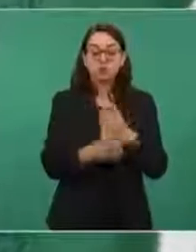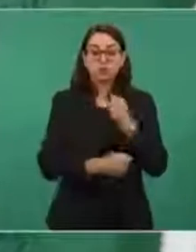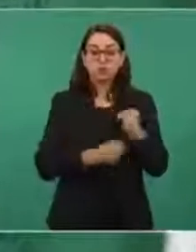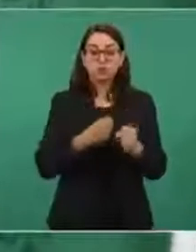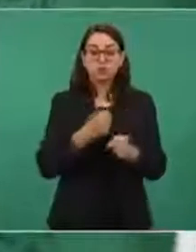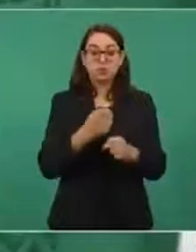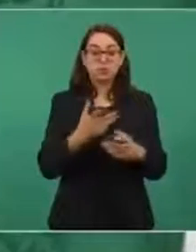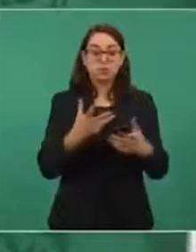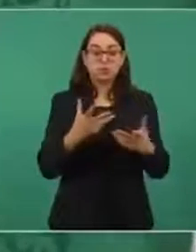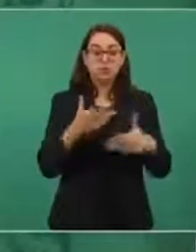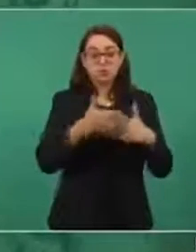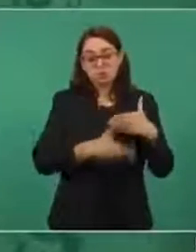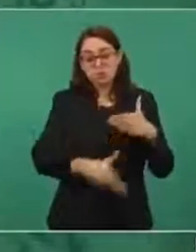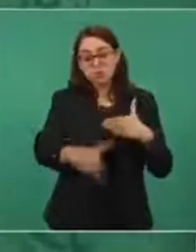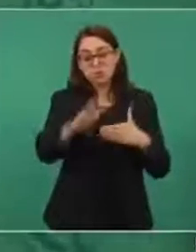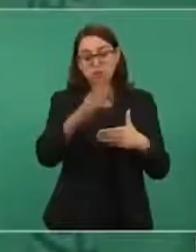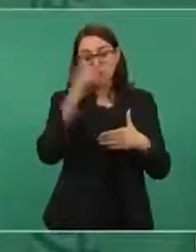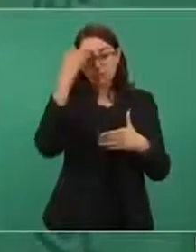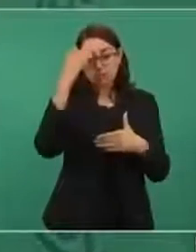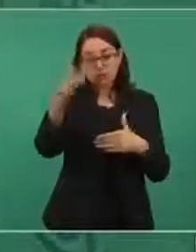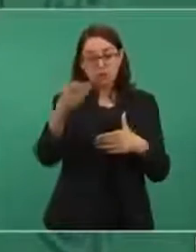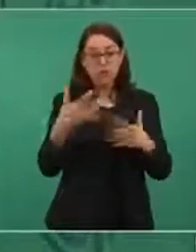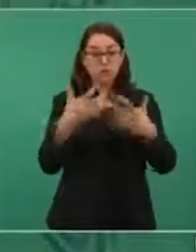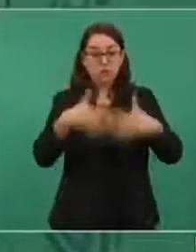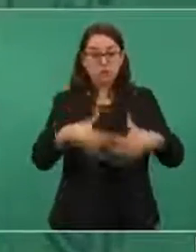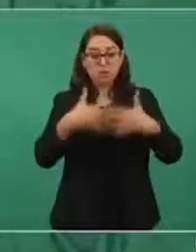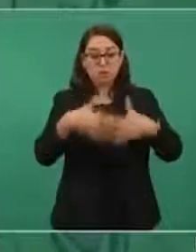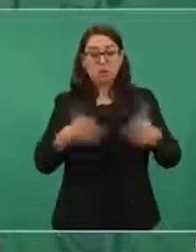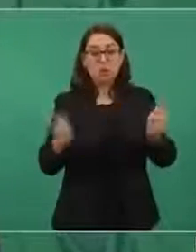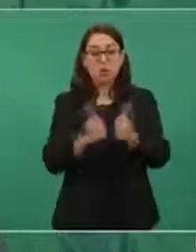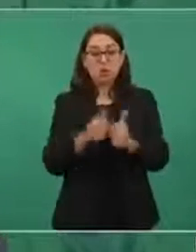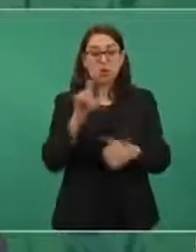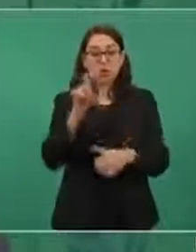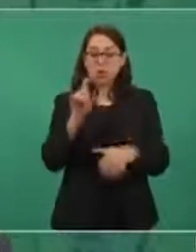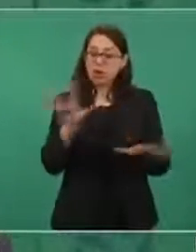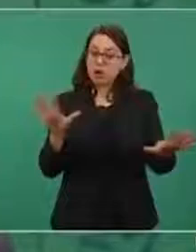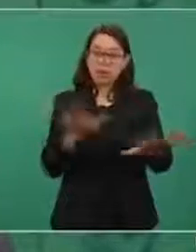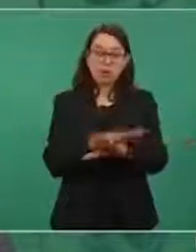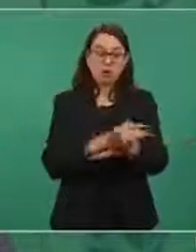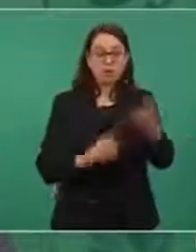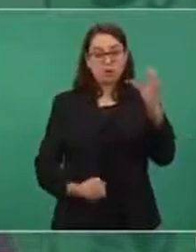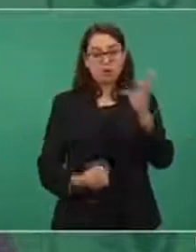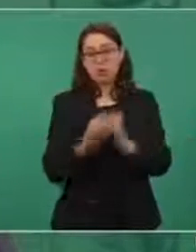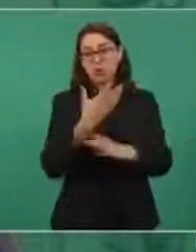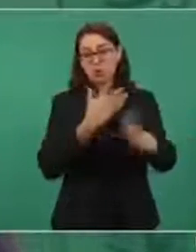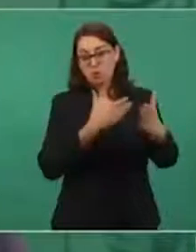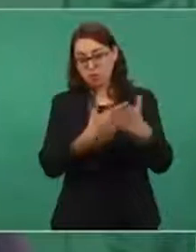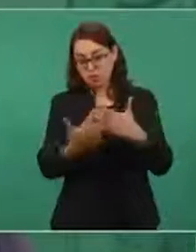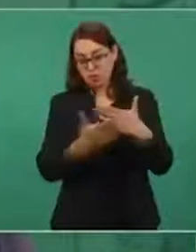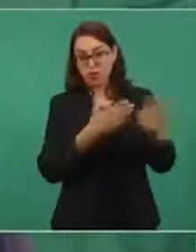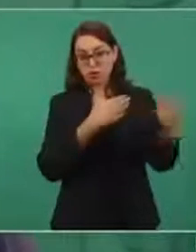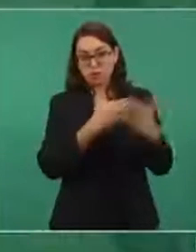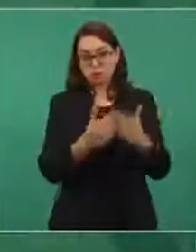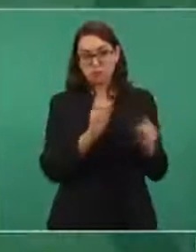turbinas y de equipos en las hidroeléctricas. De todas maneras,